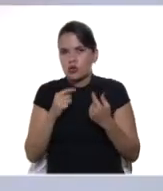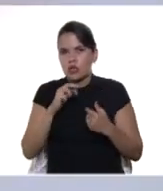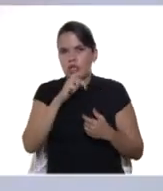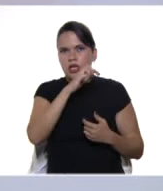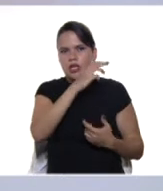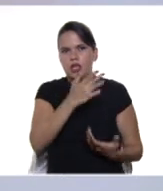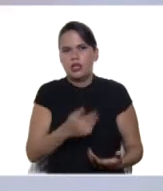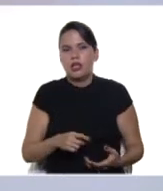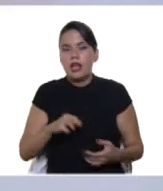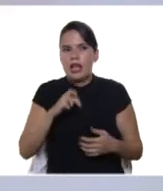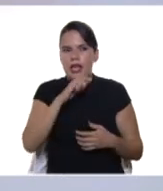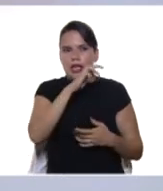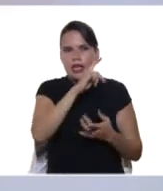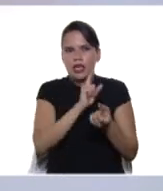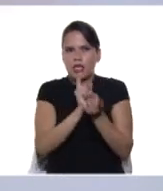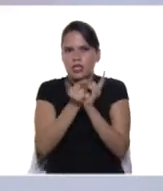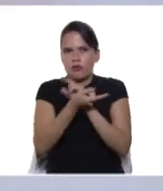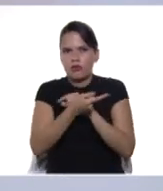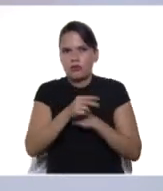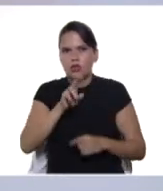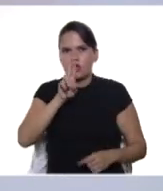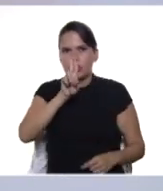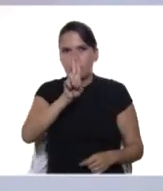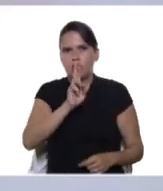La escalera de transformación de unidades.